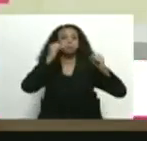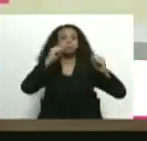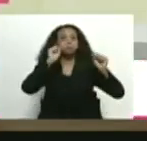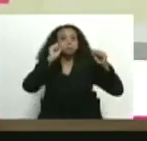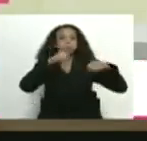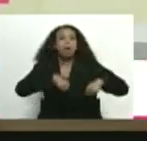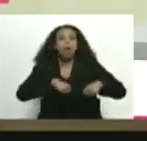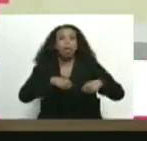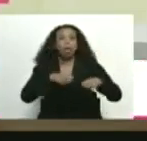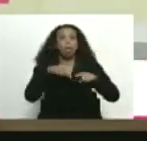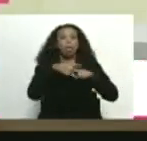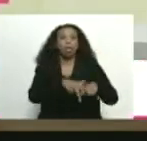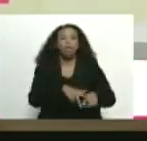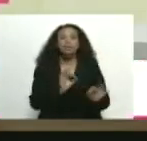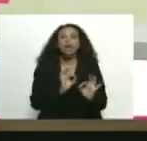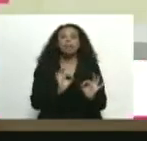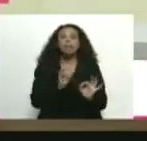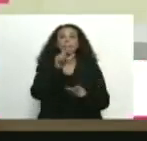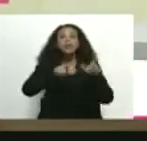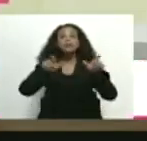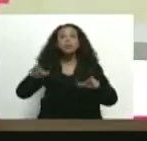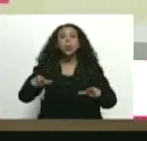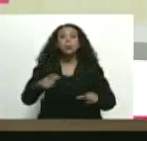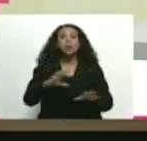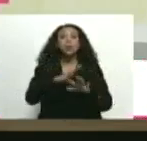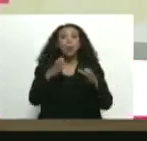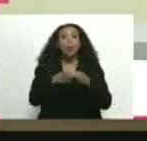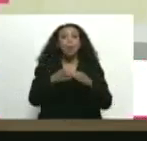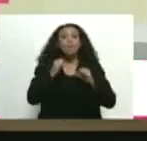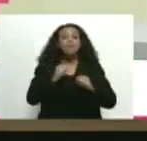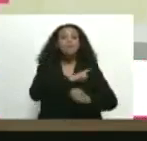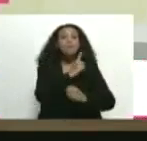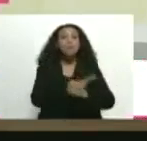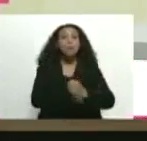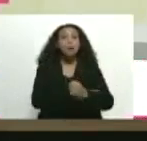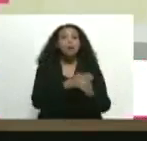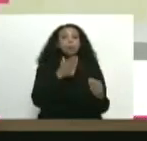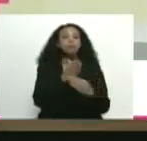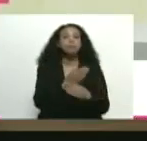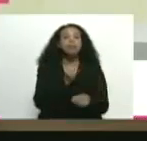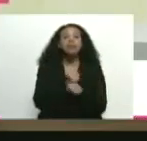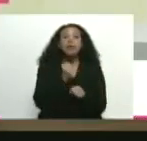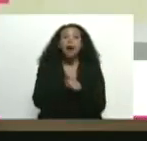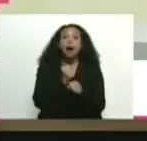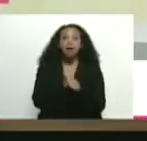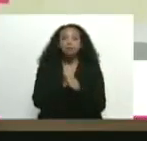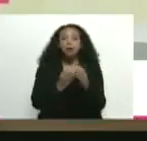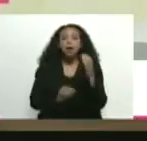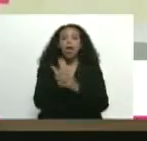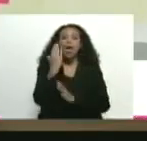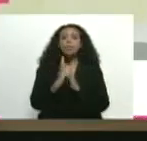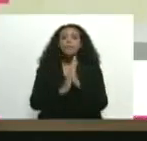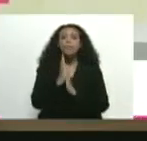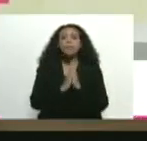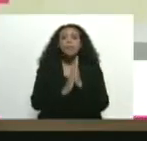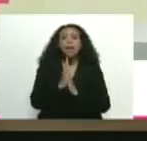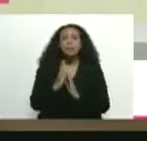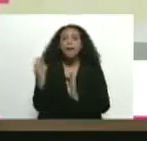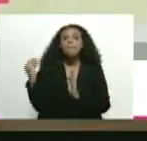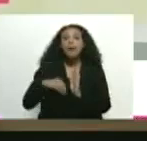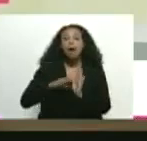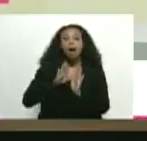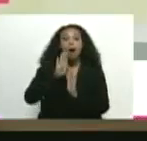aquí no se rindió nadie, todo el mundo se puso fue a hacer algo, a trabajar, para lograr más